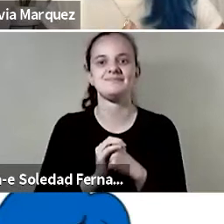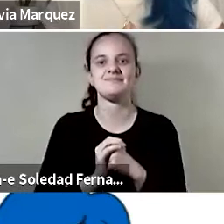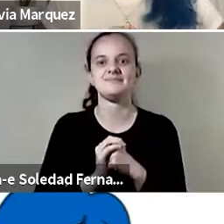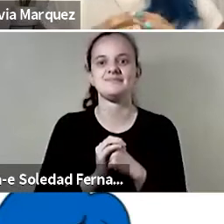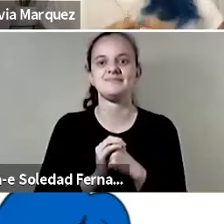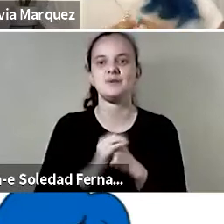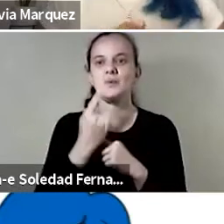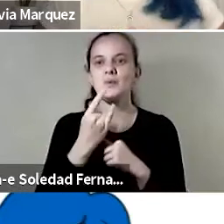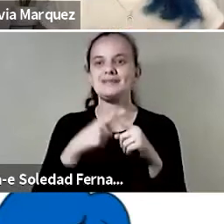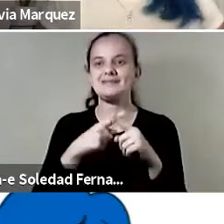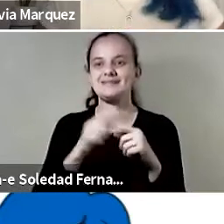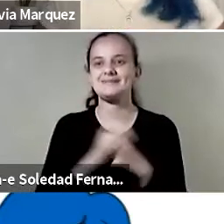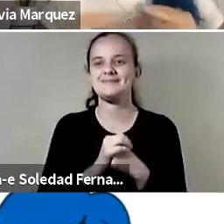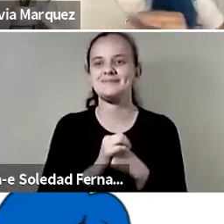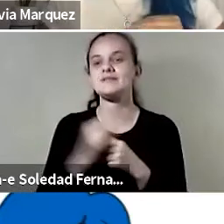@pipimarquez.ux.